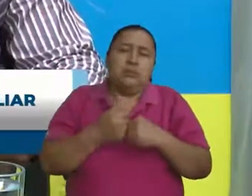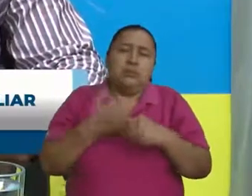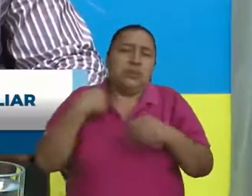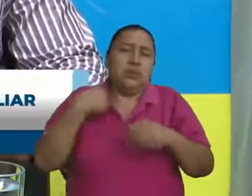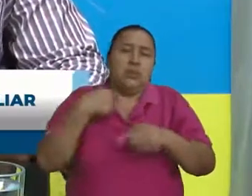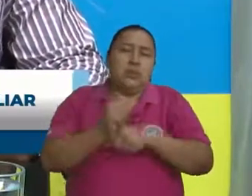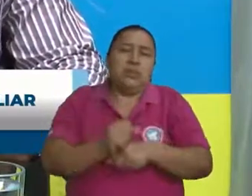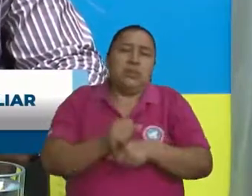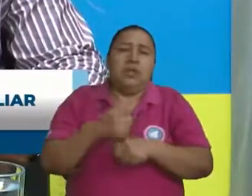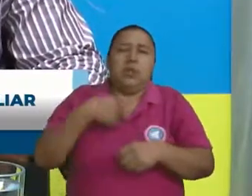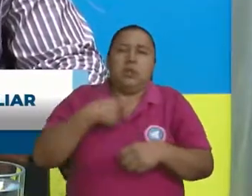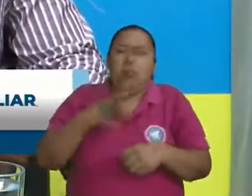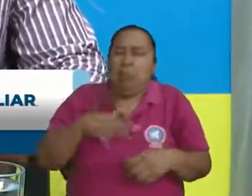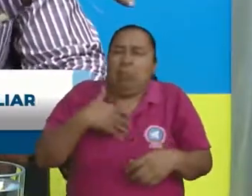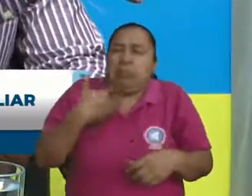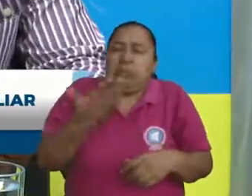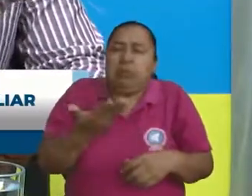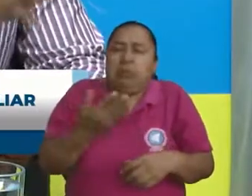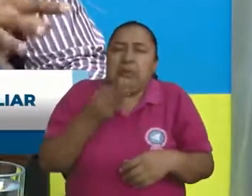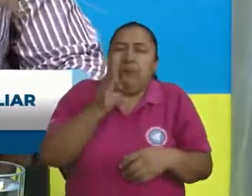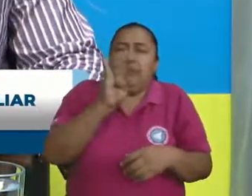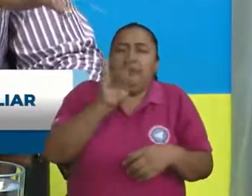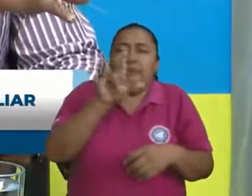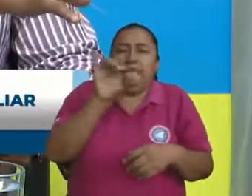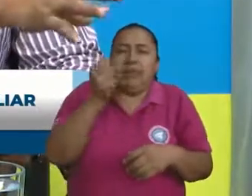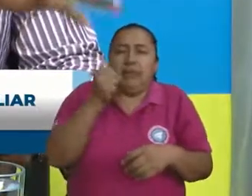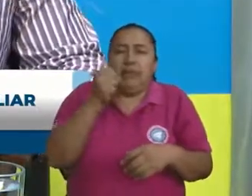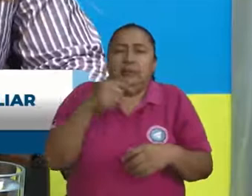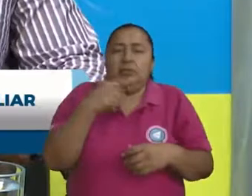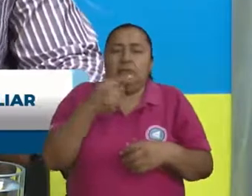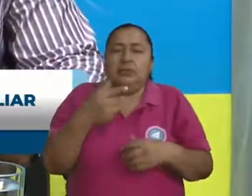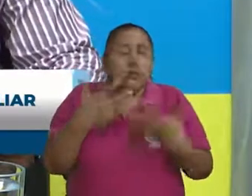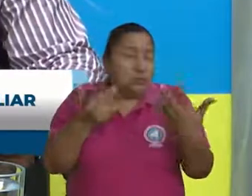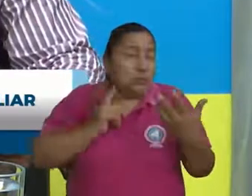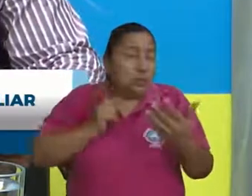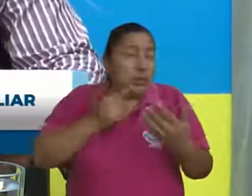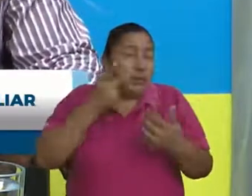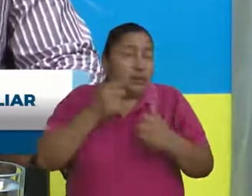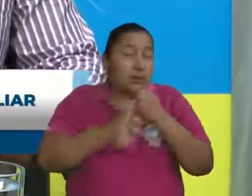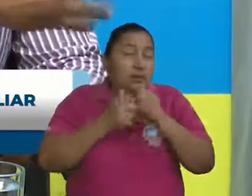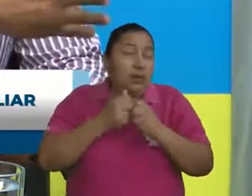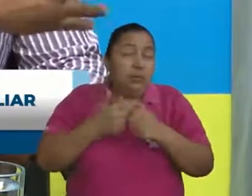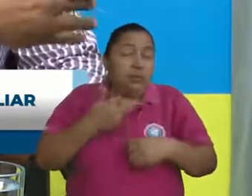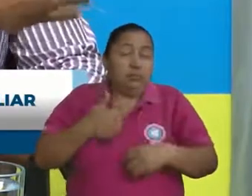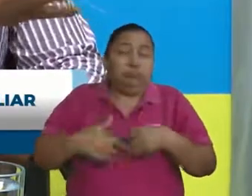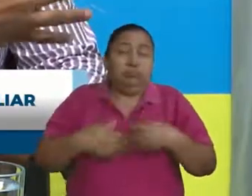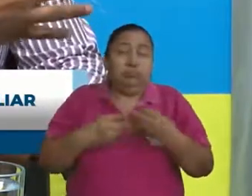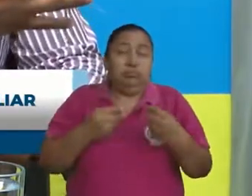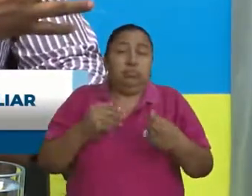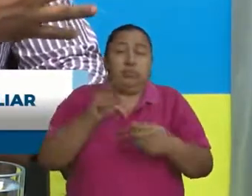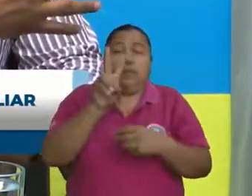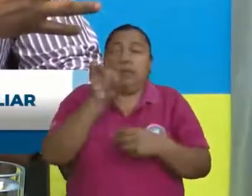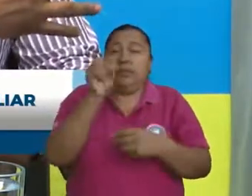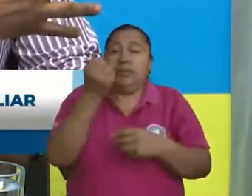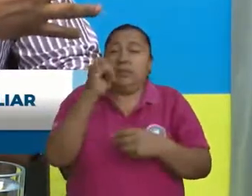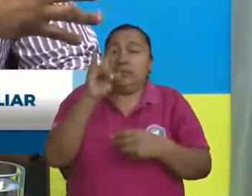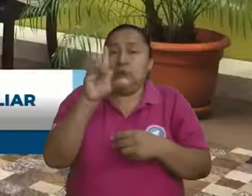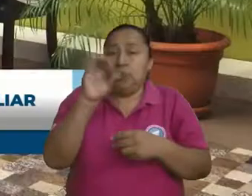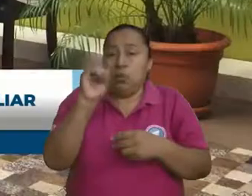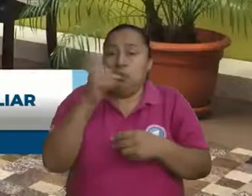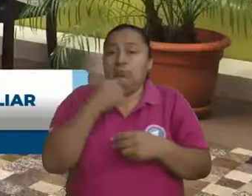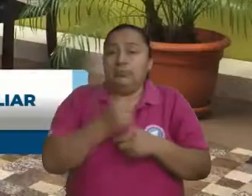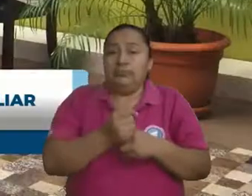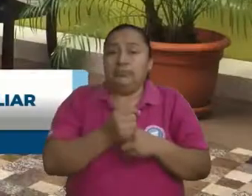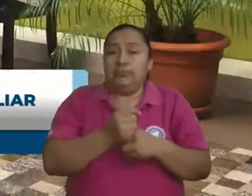popularmente, echó la bile. ¿Qué pasa, por ejemplo, cuando eso tiene que ver con el trastorno de la vesícula biliar? ¿O